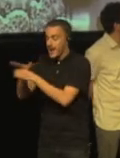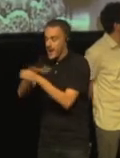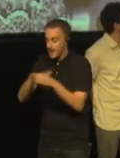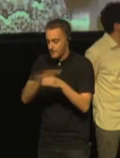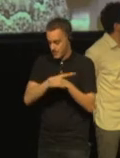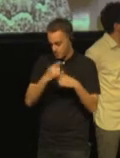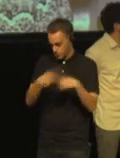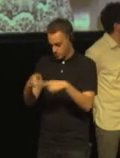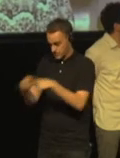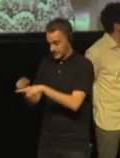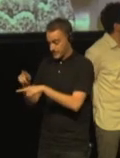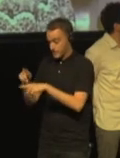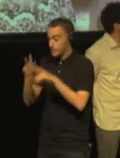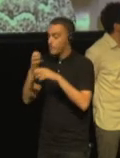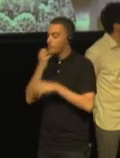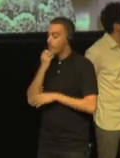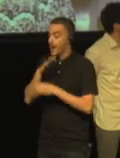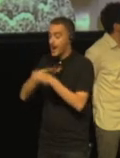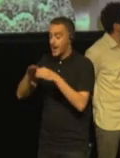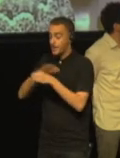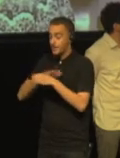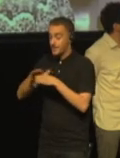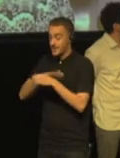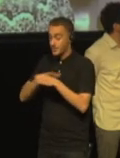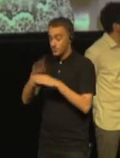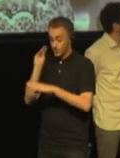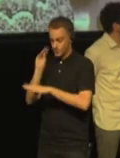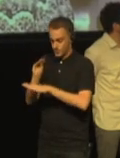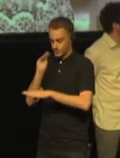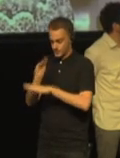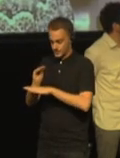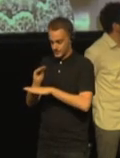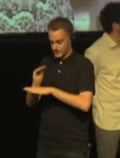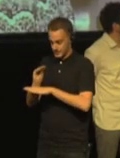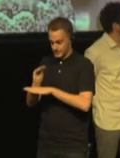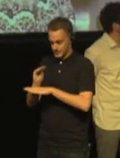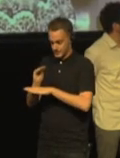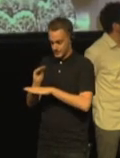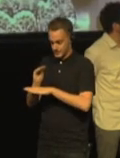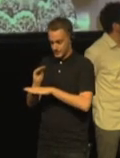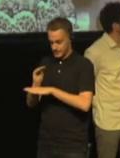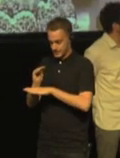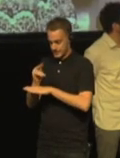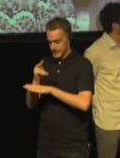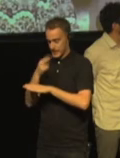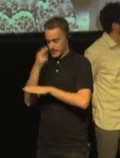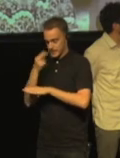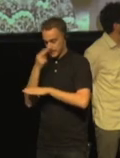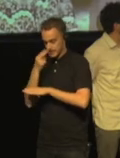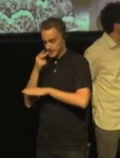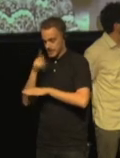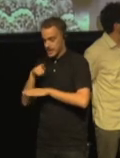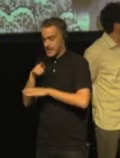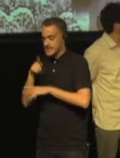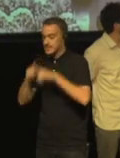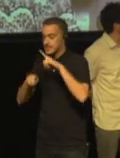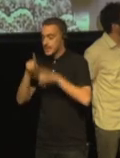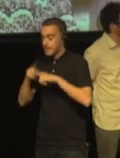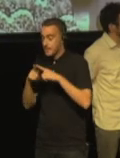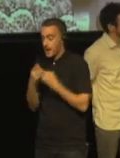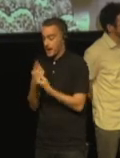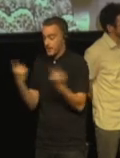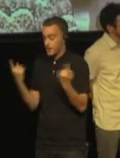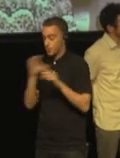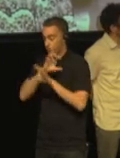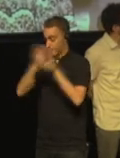por ejemplo, en el campo educativo. Las diferencias entre el suministro de servicios educativos en cada uno de los países y el